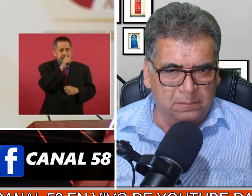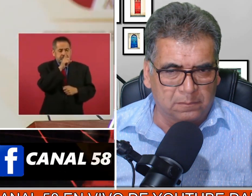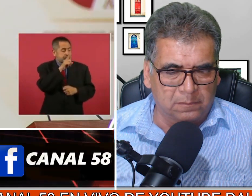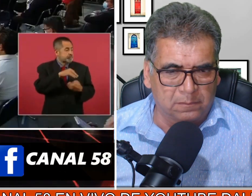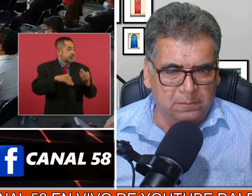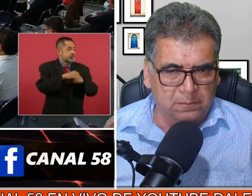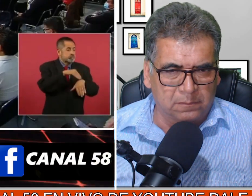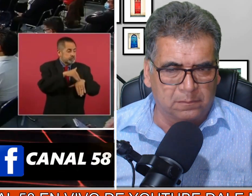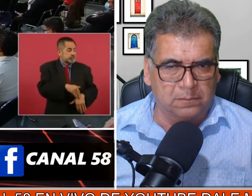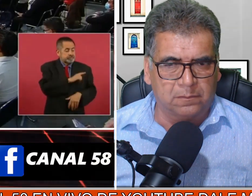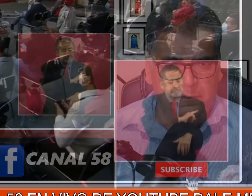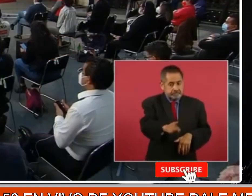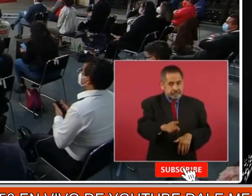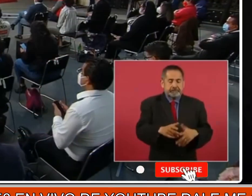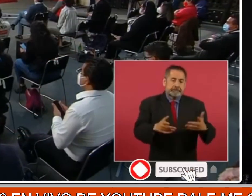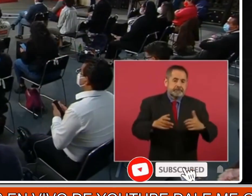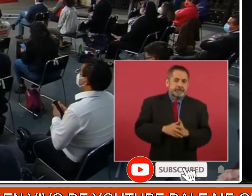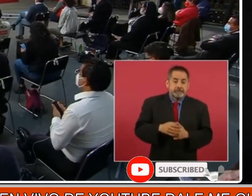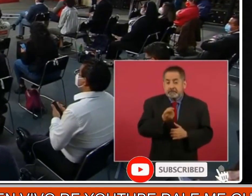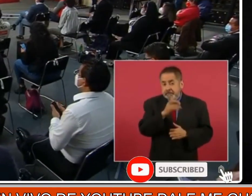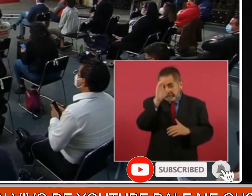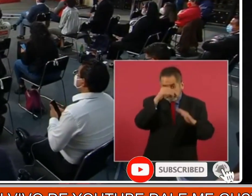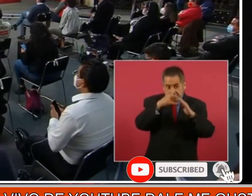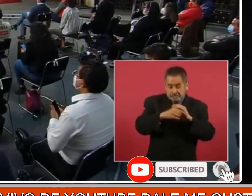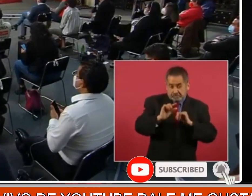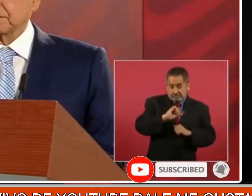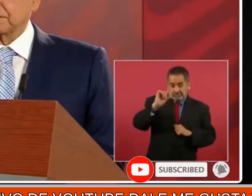Bueno, hasta científicos.